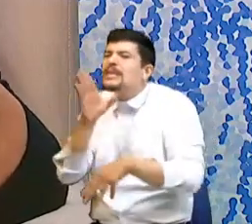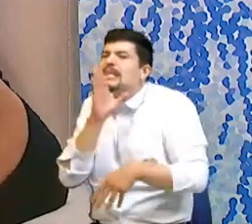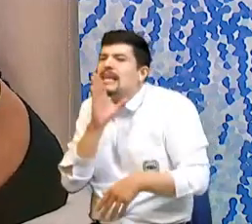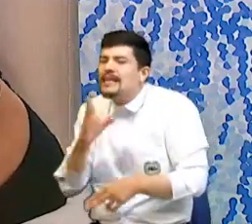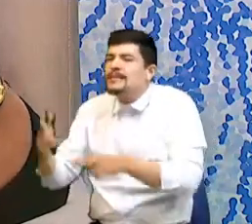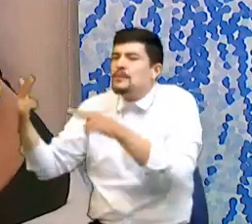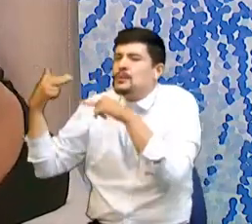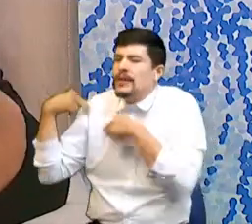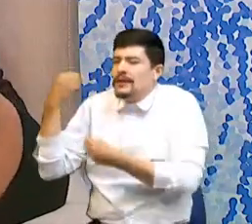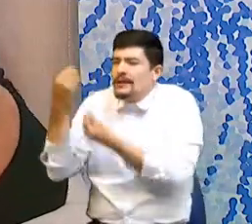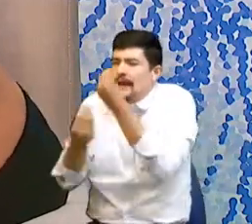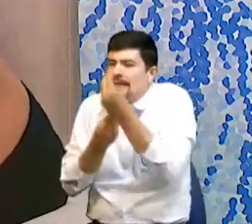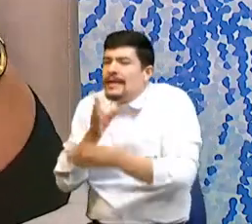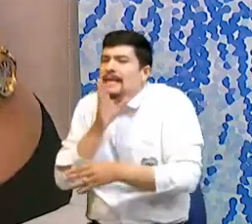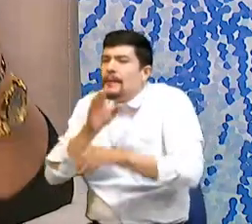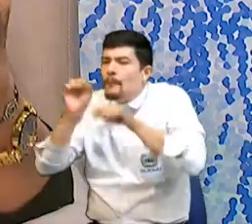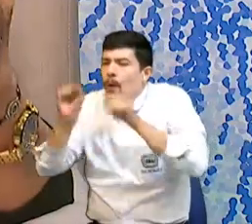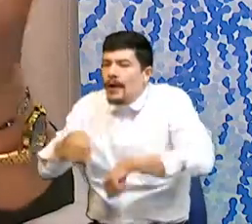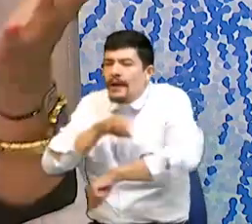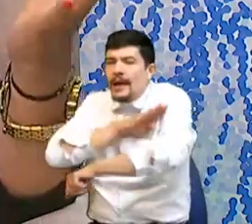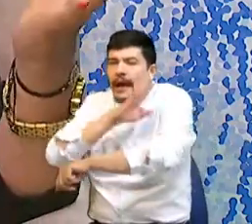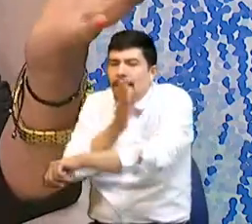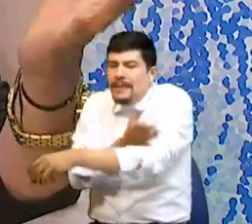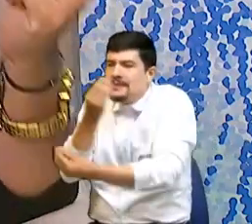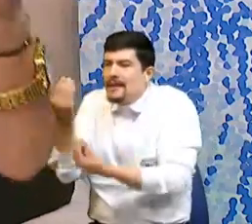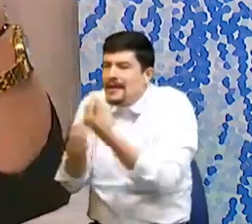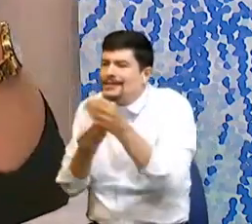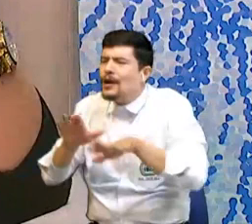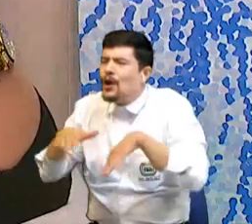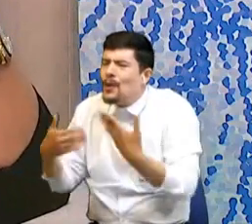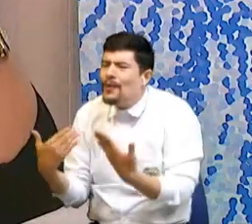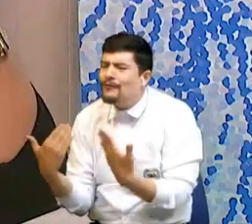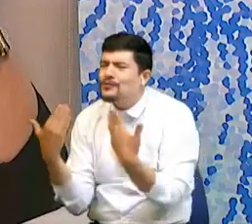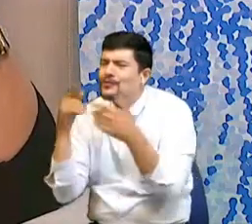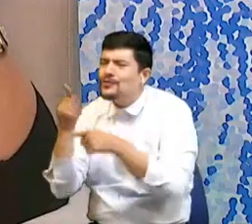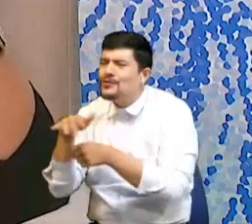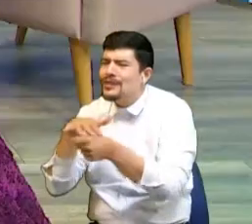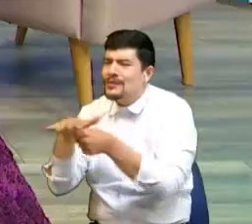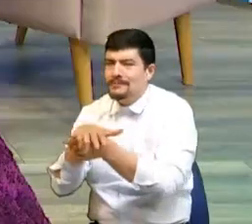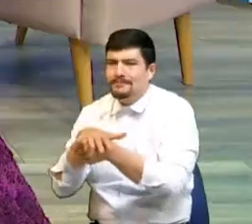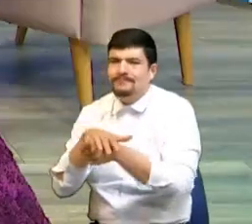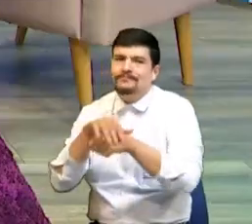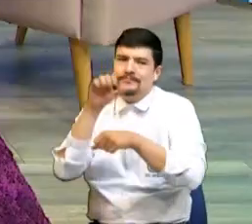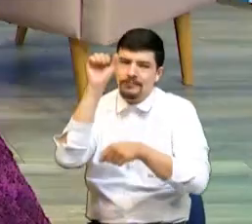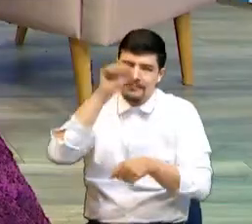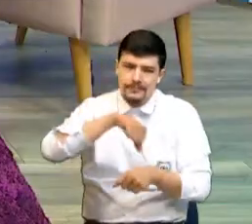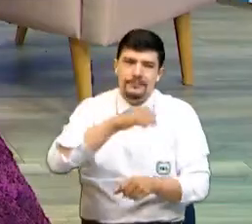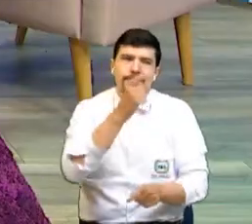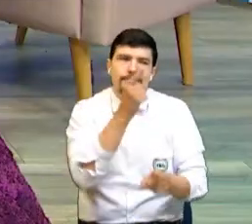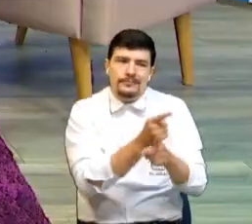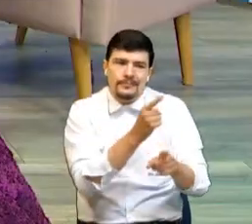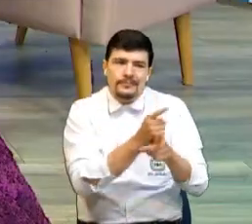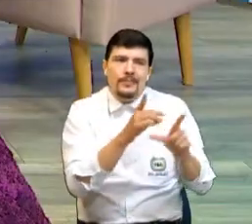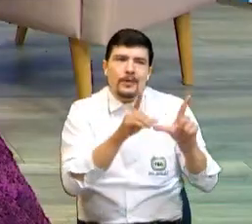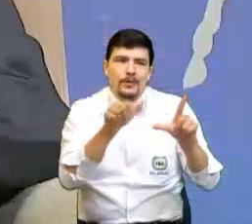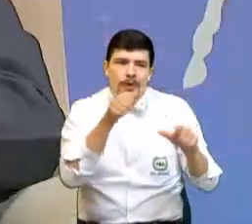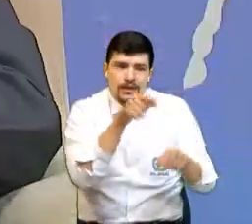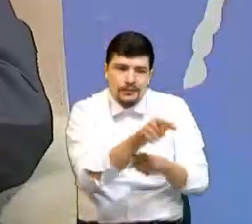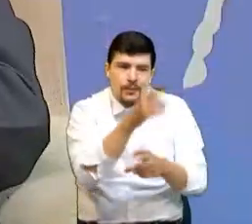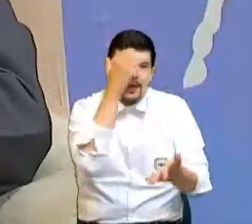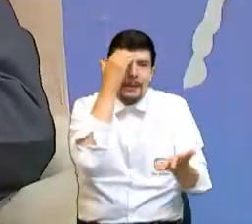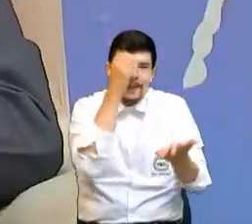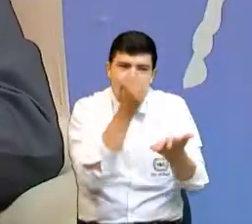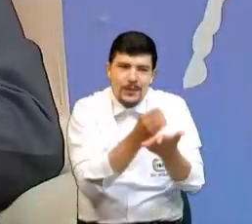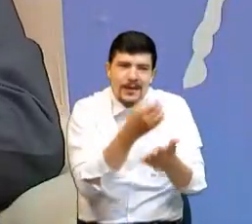están, digamos, habilitados para practicarlos? ¿Cómo funciona esto? Sí, doctora, desafortunadamente su planteamiento